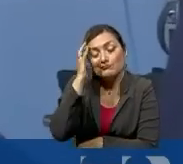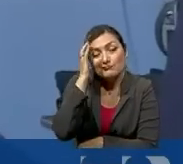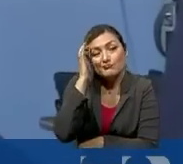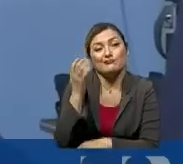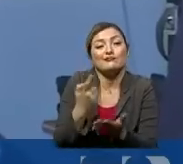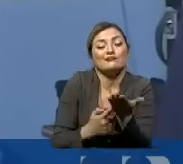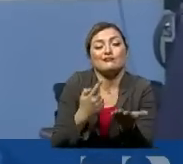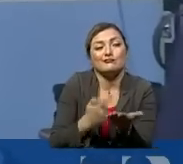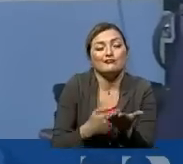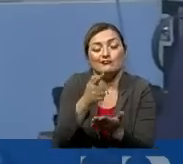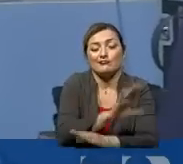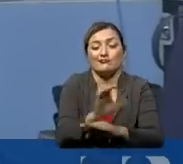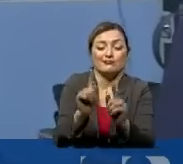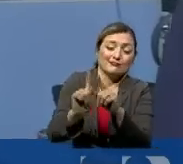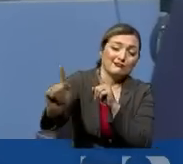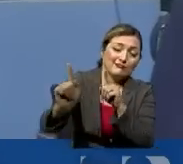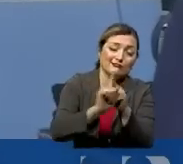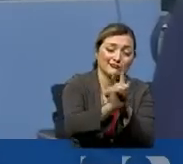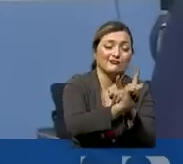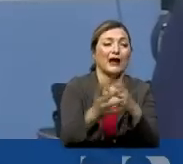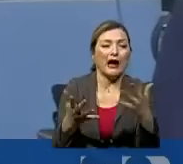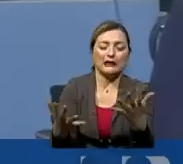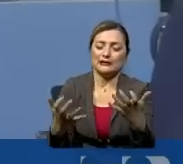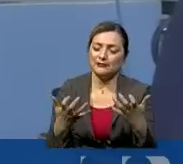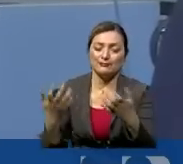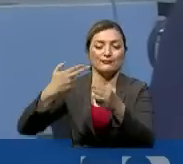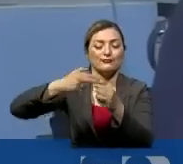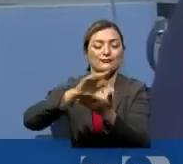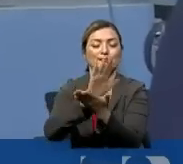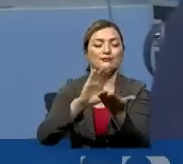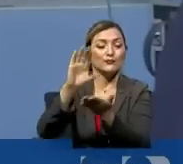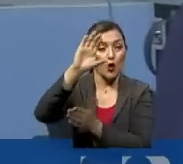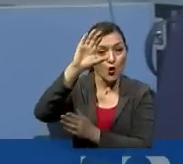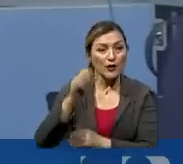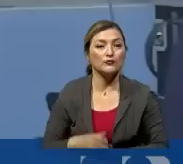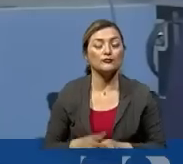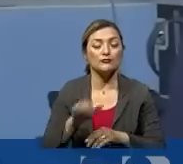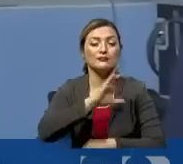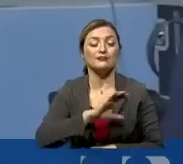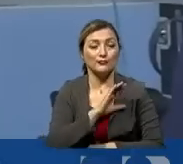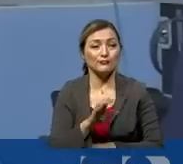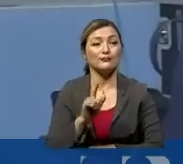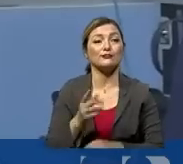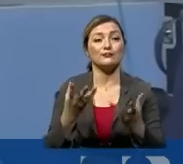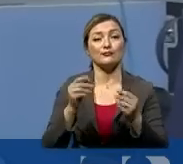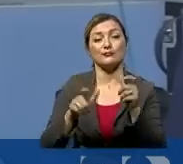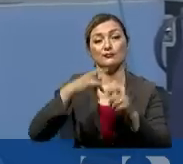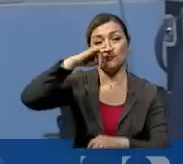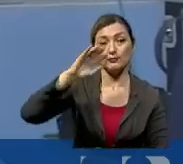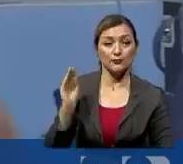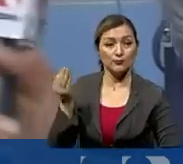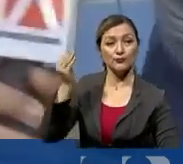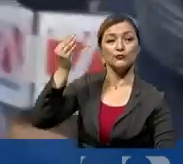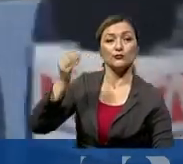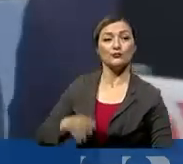preocupación es la ruralidad y por consiguiente queremos estar presentes en esta unidad educativa que además alberga una buena cantidad de niños y de